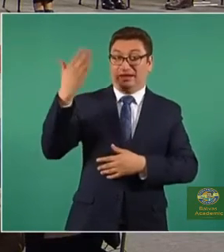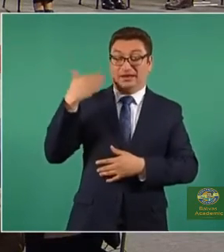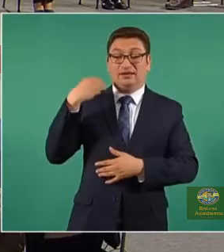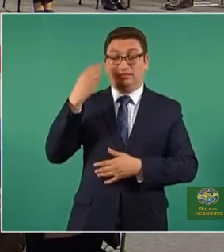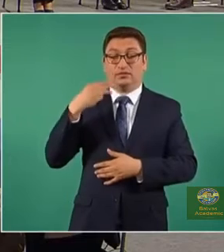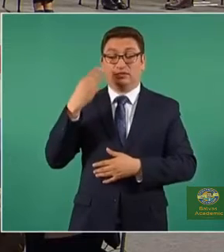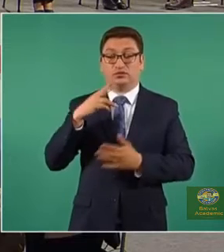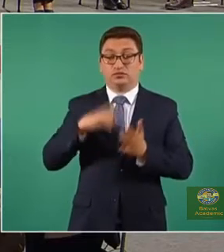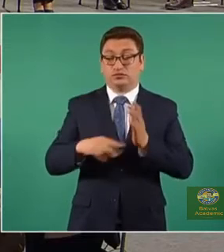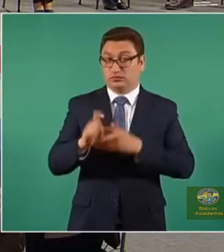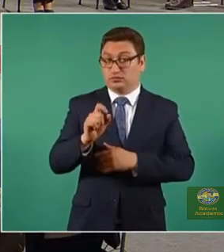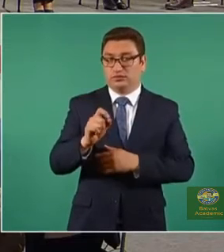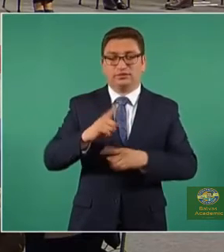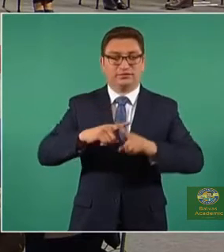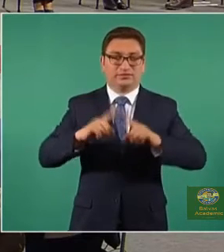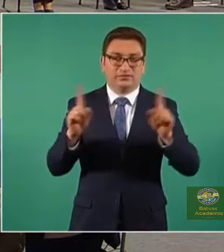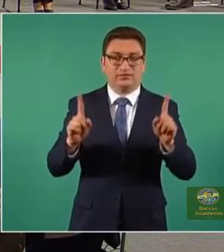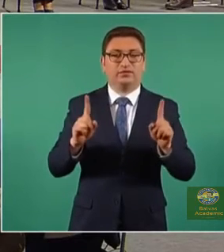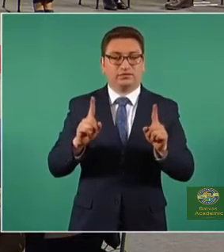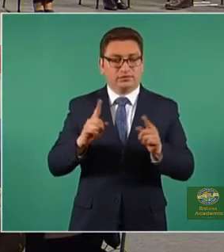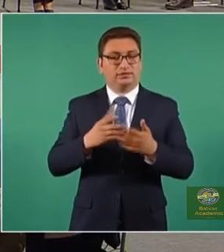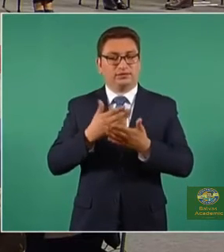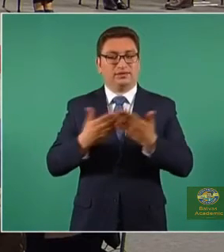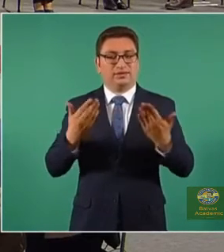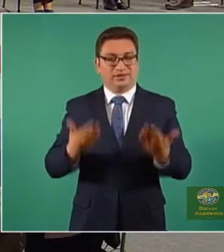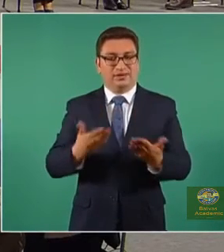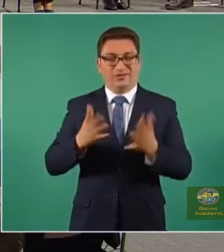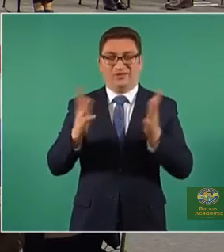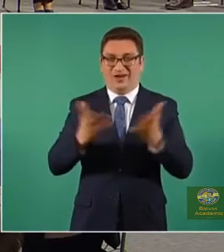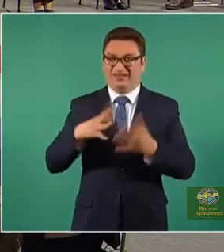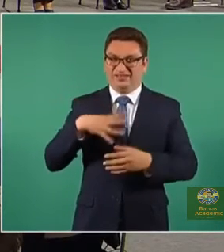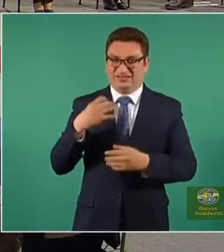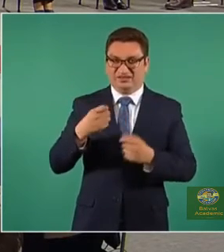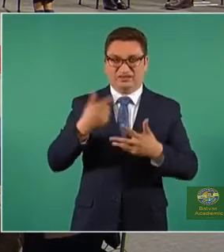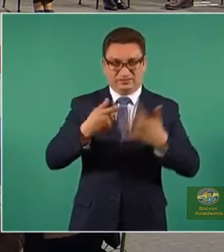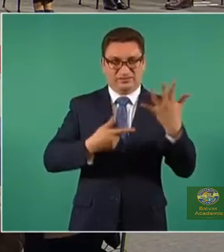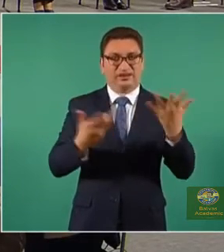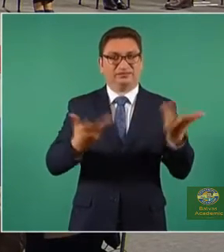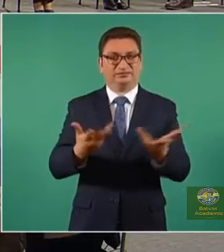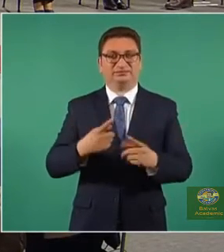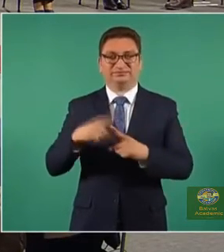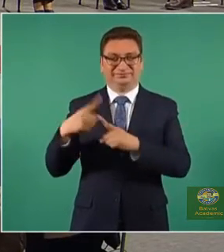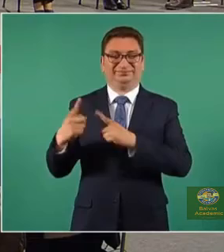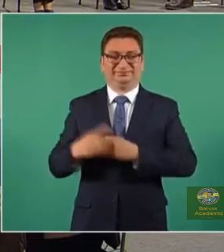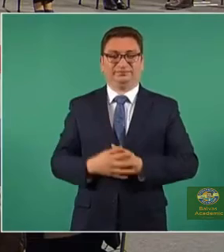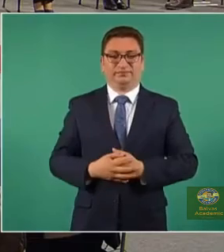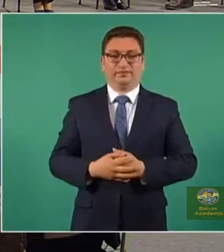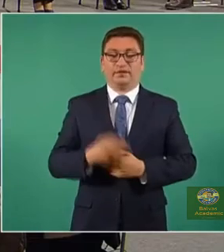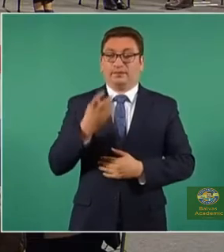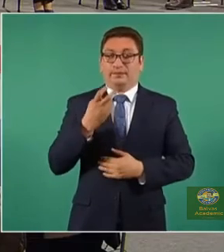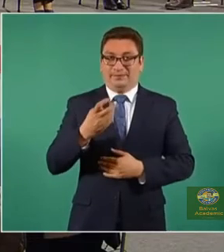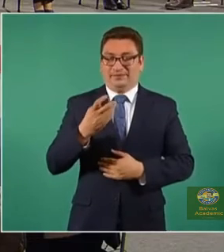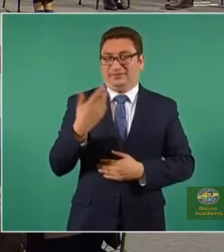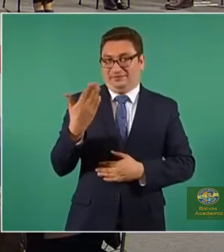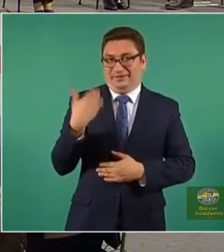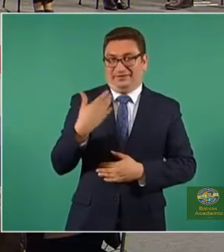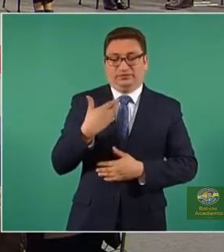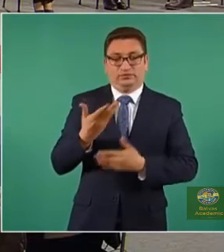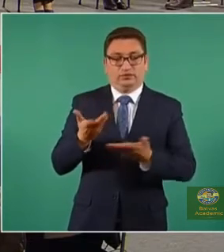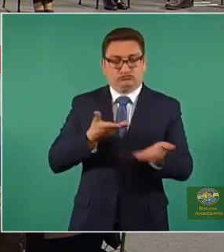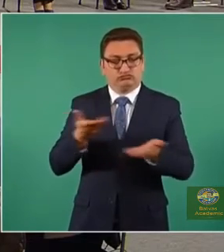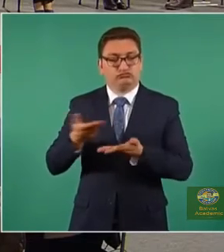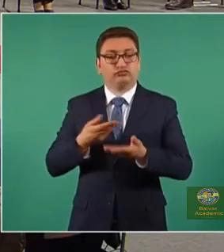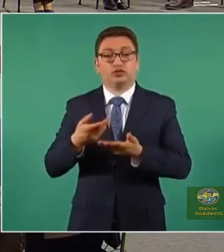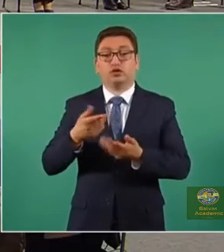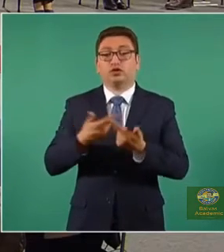marzo del 2020, y que requieren de hacer mayores cuestiones. En este ejercicio que hicimos también